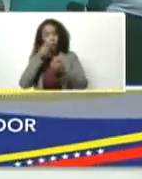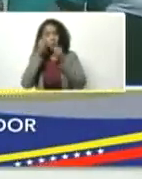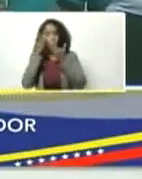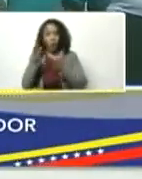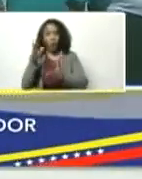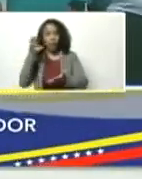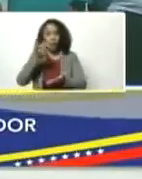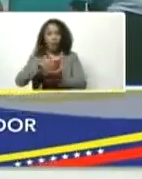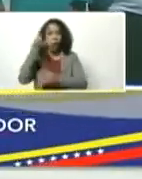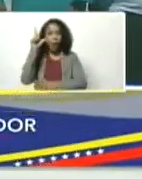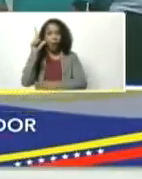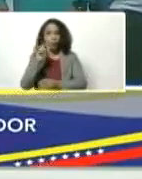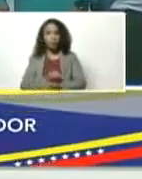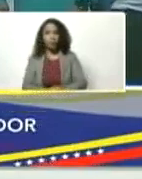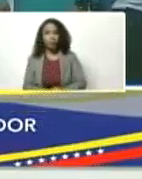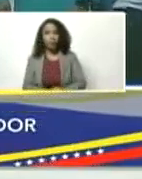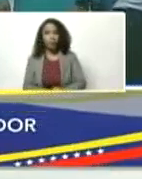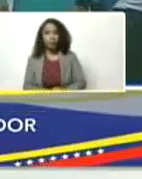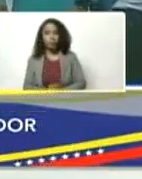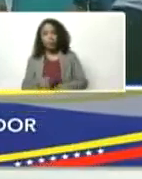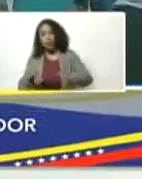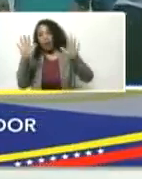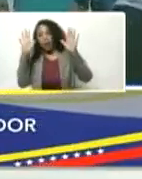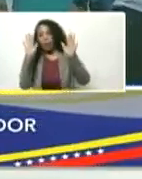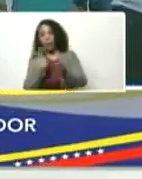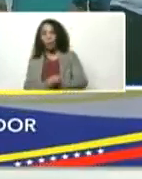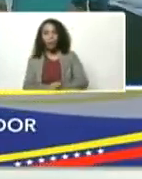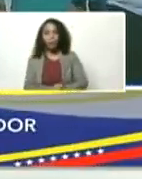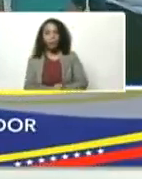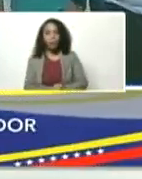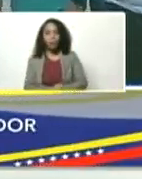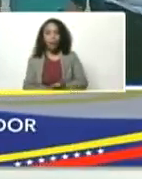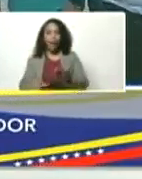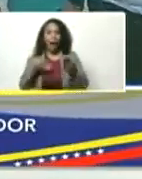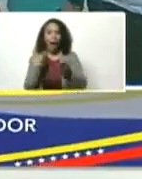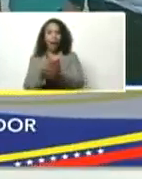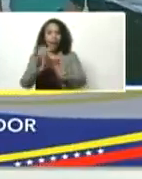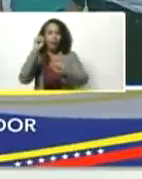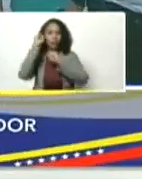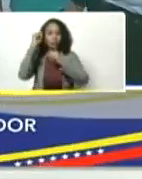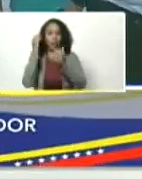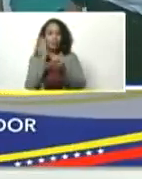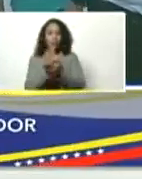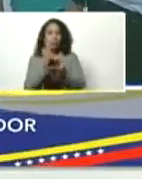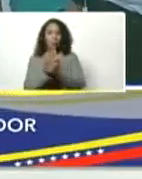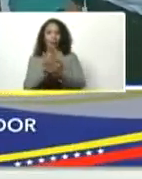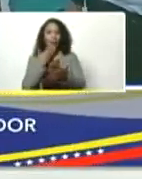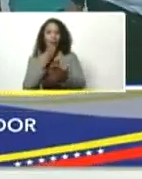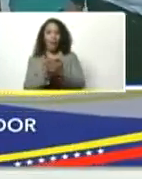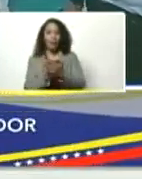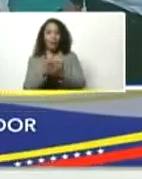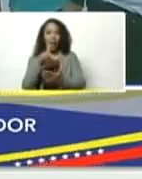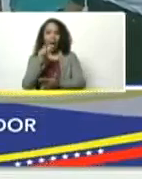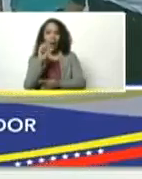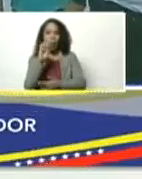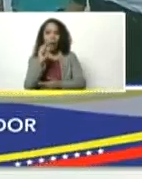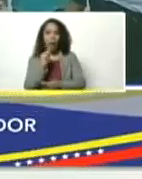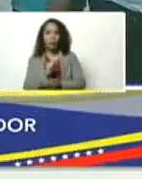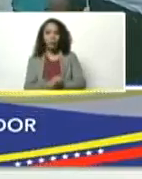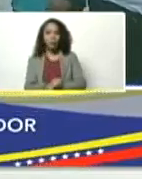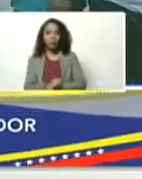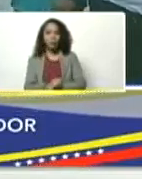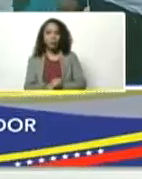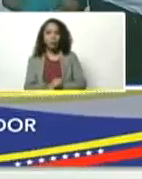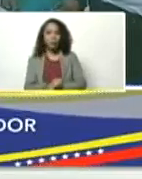del estado Lara. Naguará, pues. Hasta la victoria siempre. Muchas gracias, Laura, Carmen,